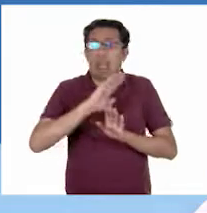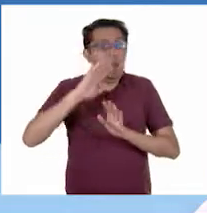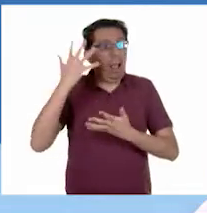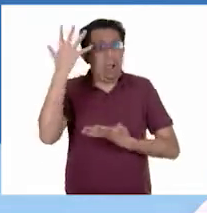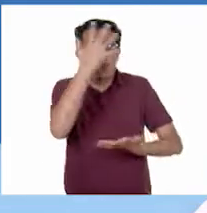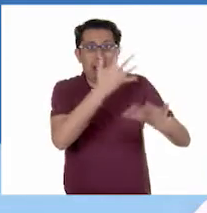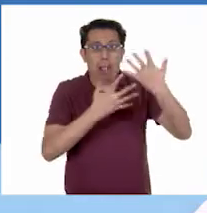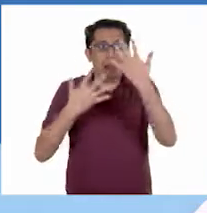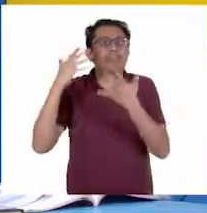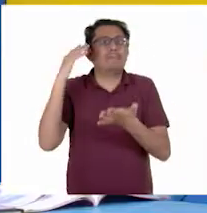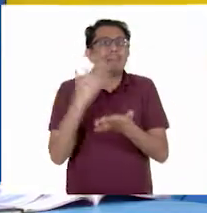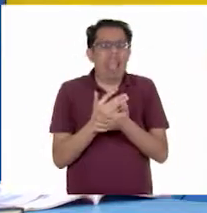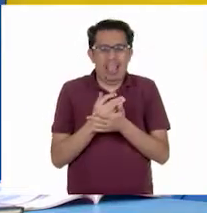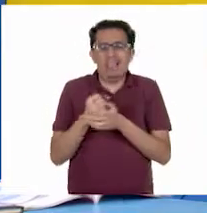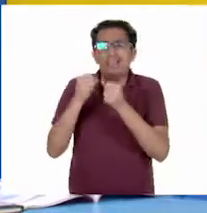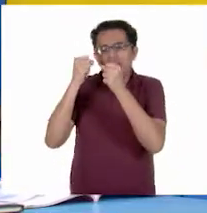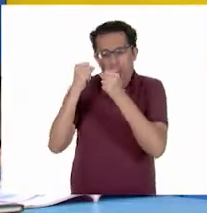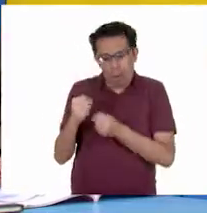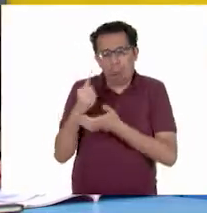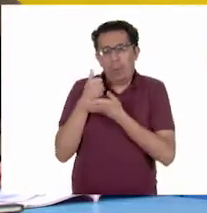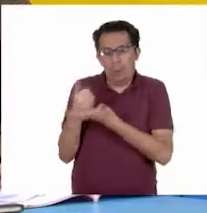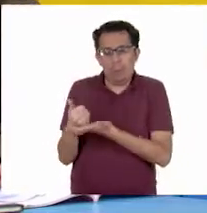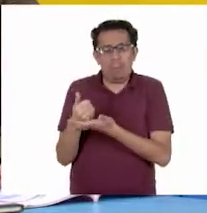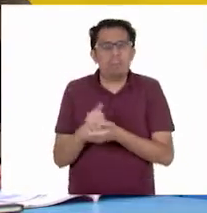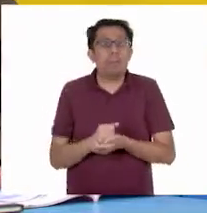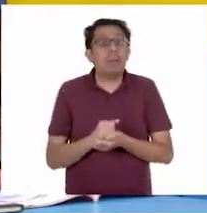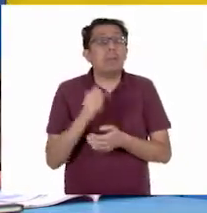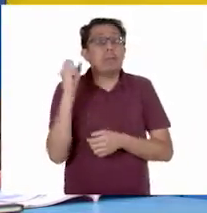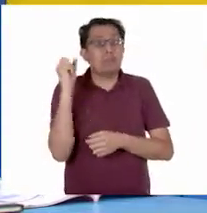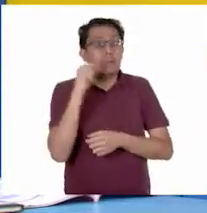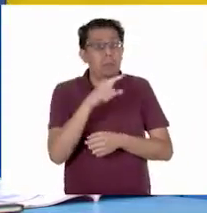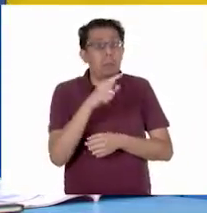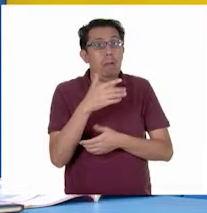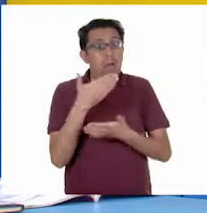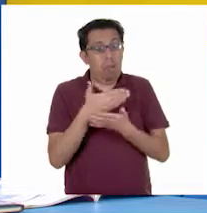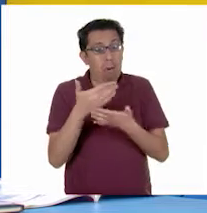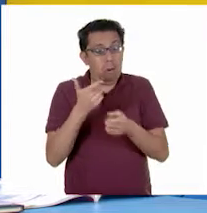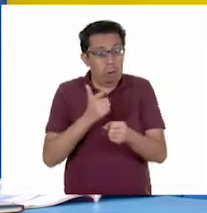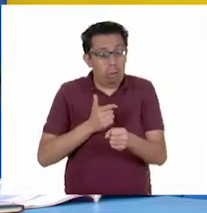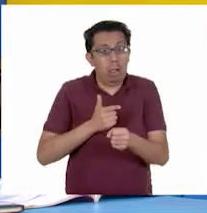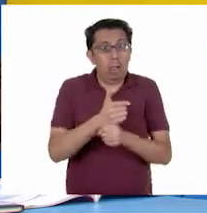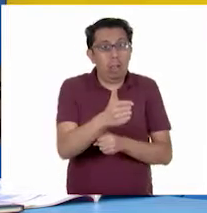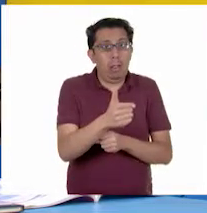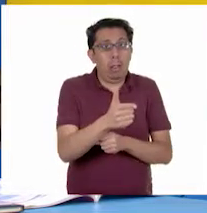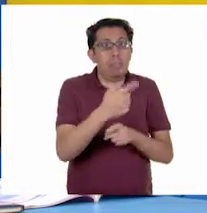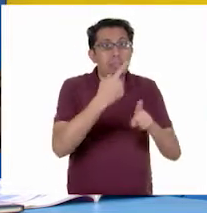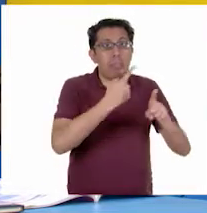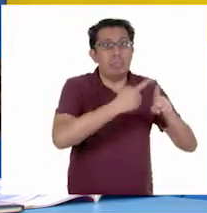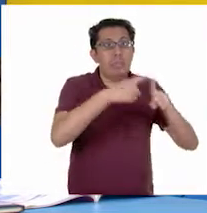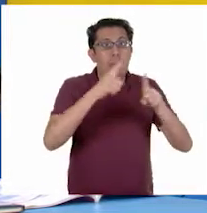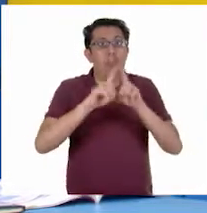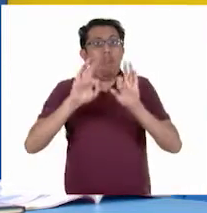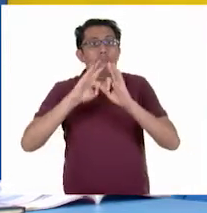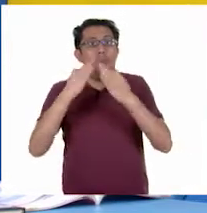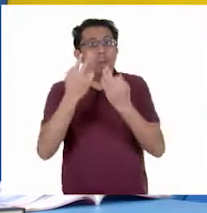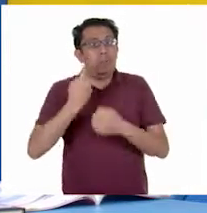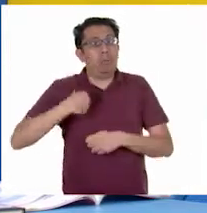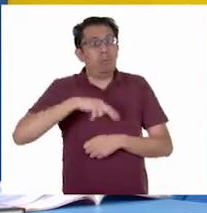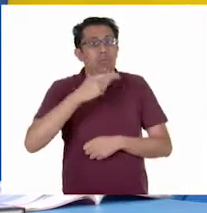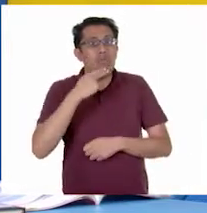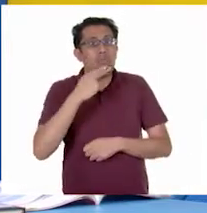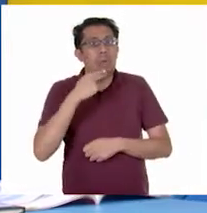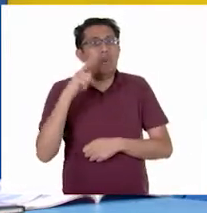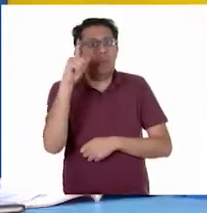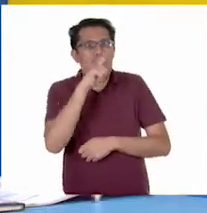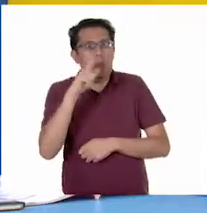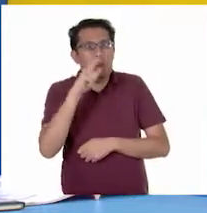confundirme. Segurísimo que sí, Ton. Además, identificaremos de qué otras maneras utilizamos el lenguaje figurado.